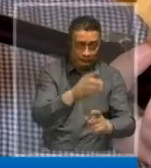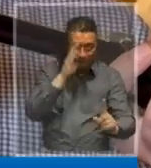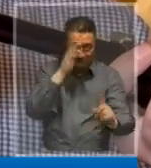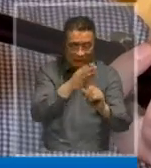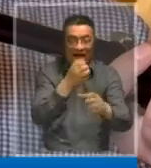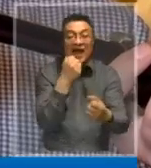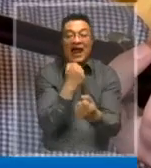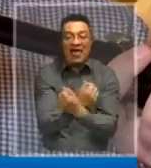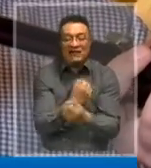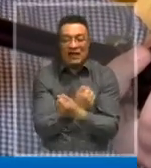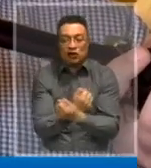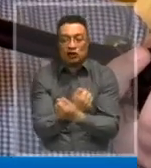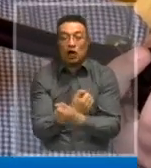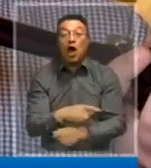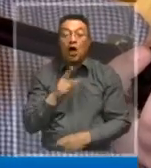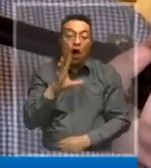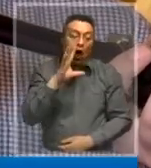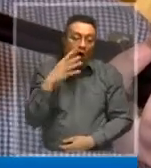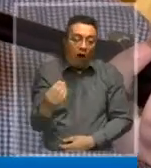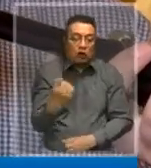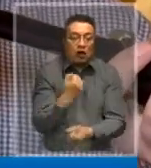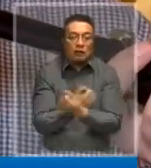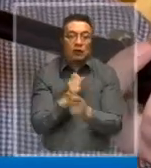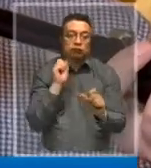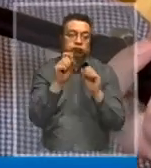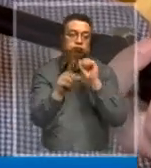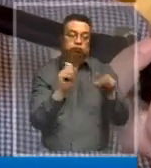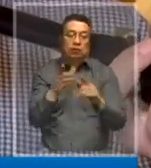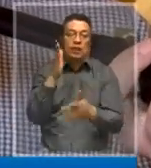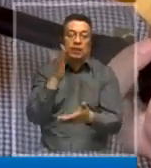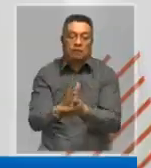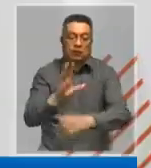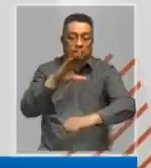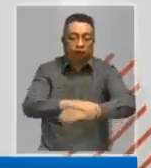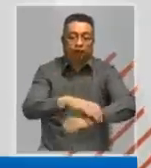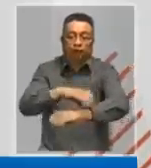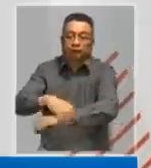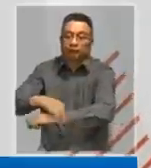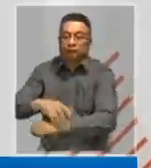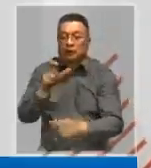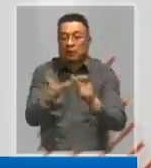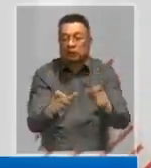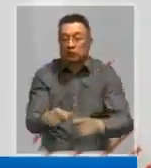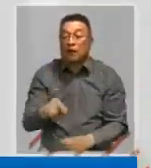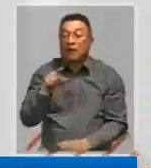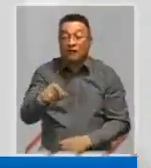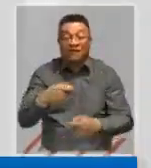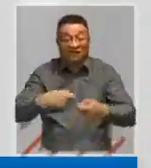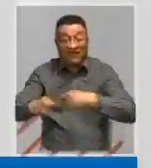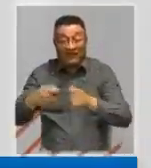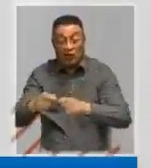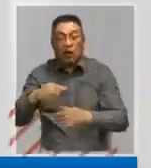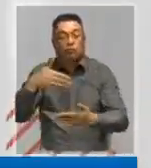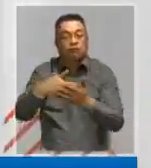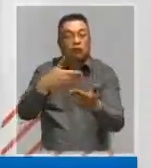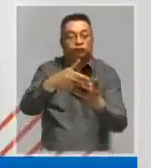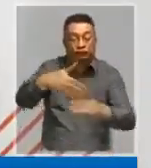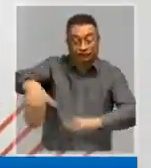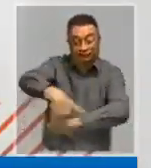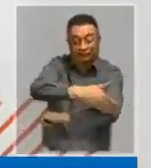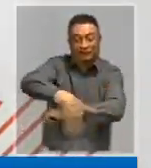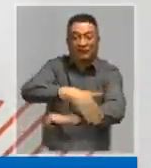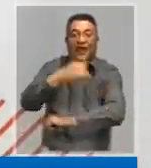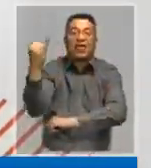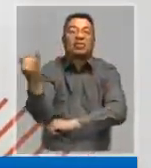que obviamente carabineros debió defenderse y detener a estas personas. Los vendedores fueron desalojados del Paseo Independencia por